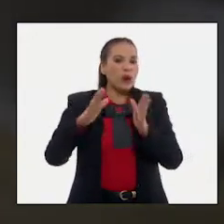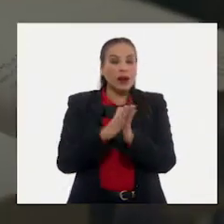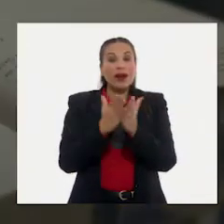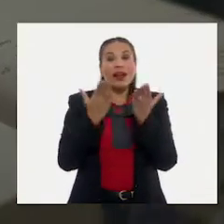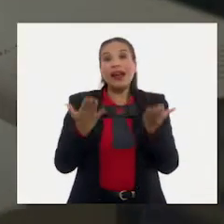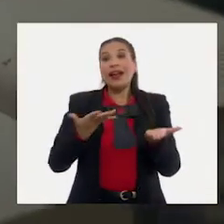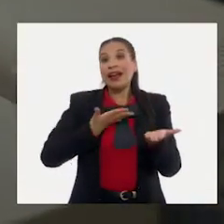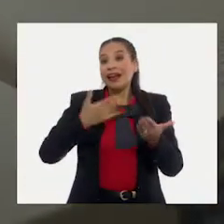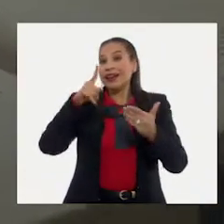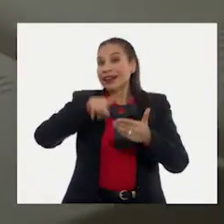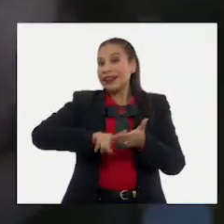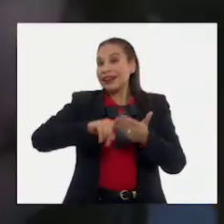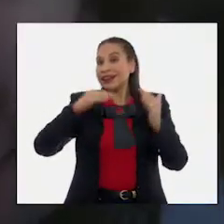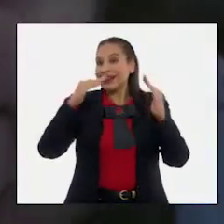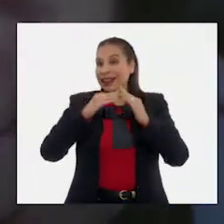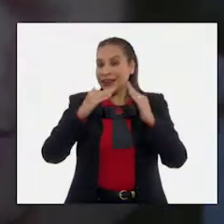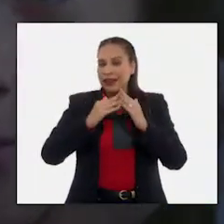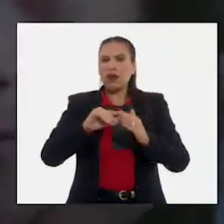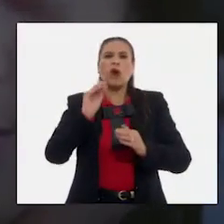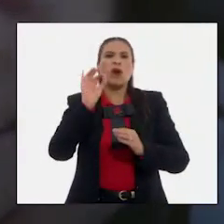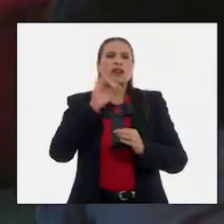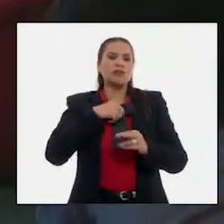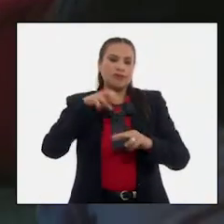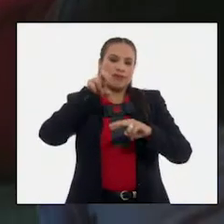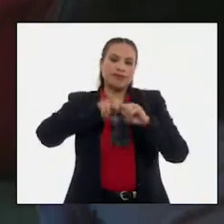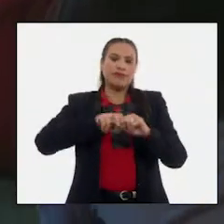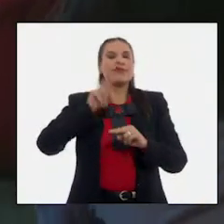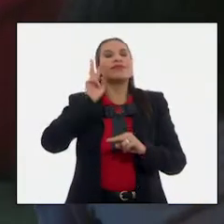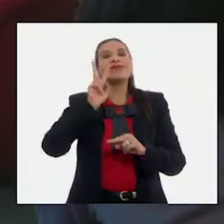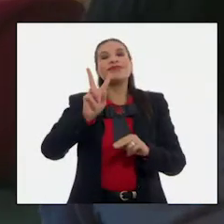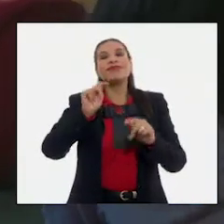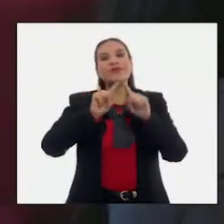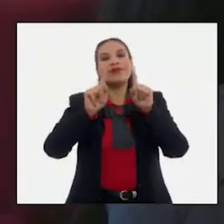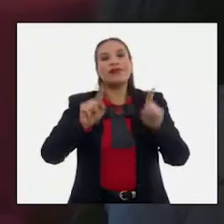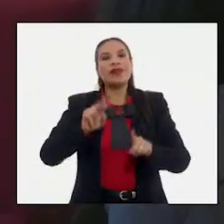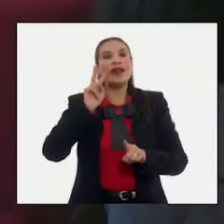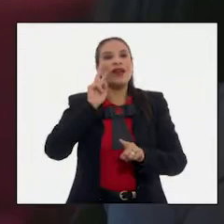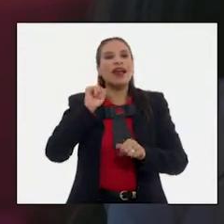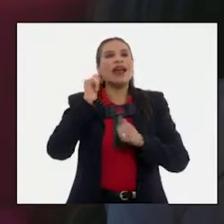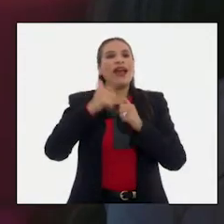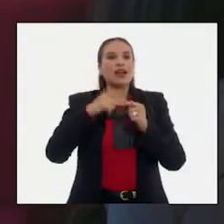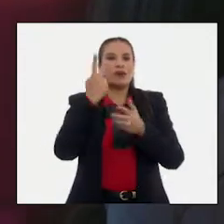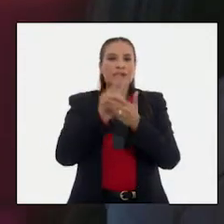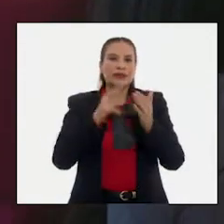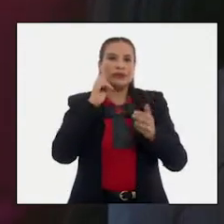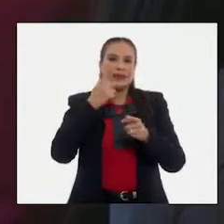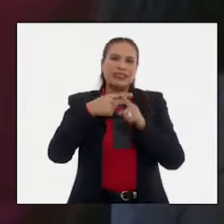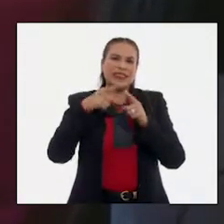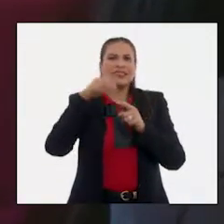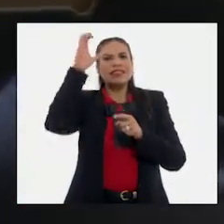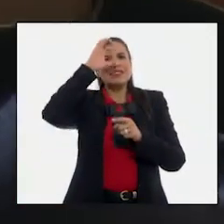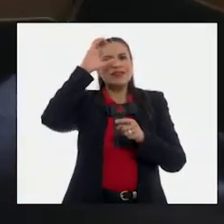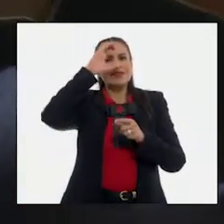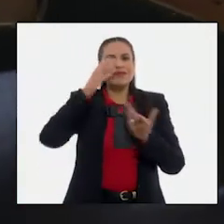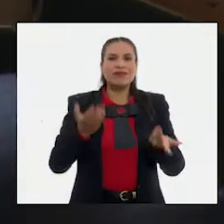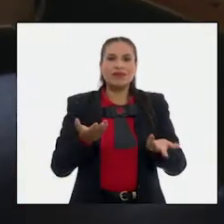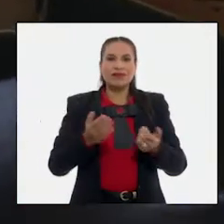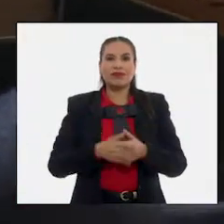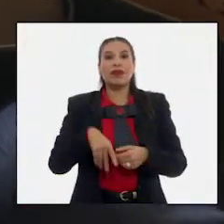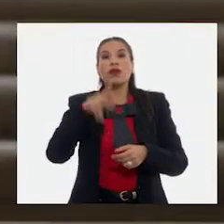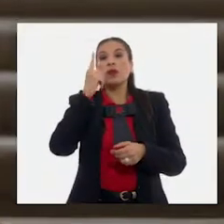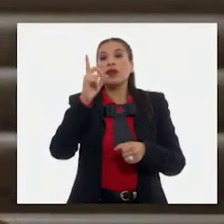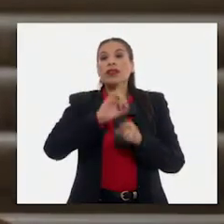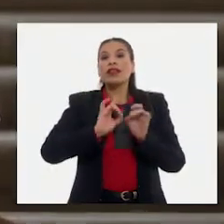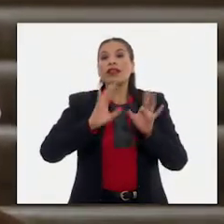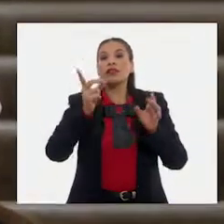libros que encontraba en casa, o cuando me sentaba frente a la tele para ver programas de ciencia ficción. Un día alguien